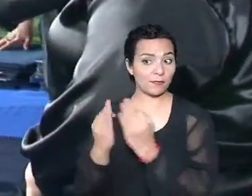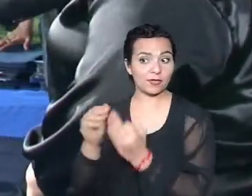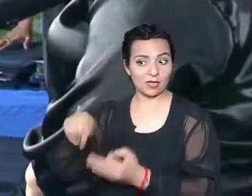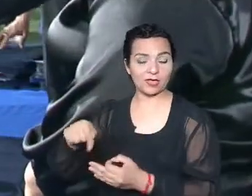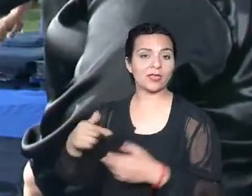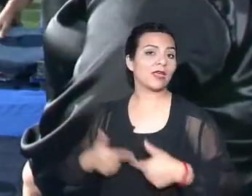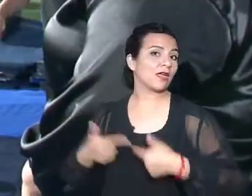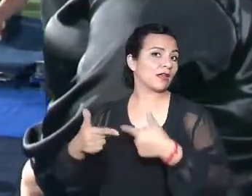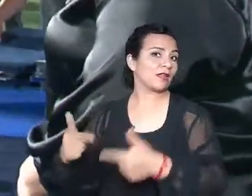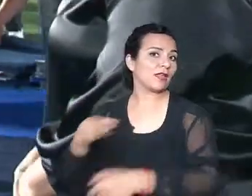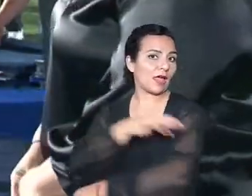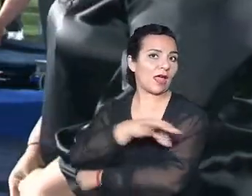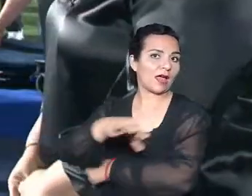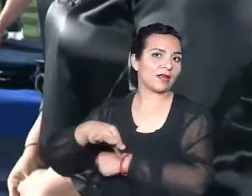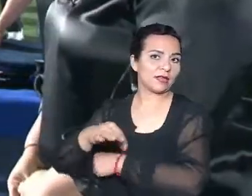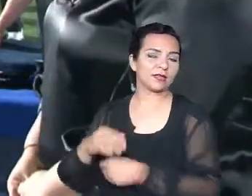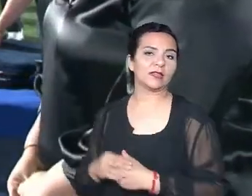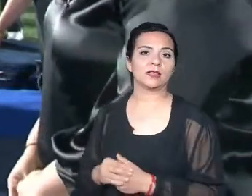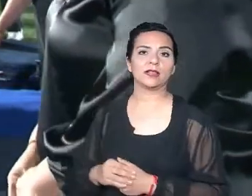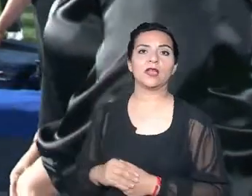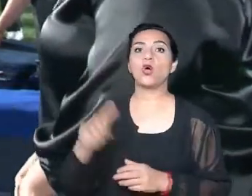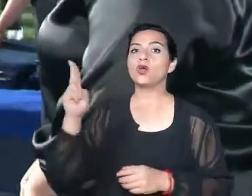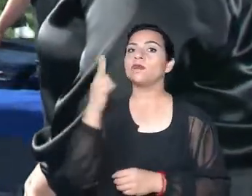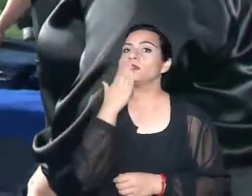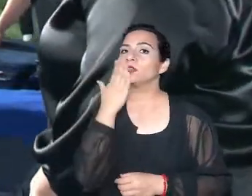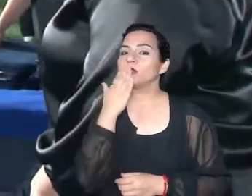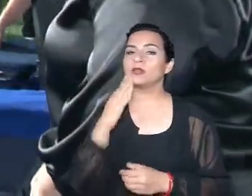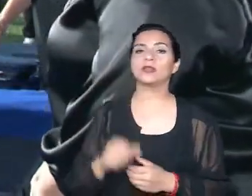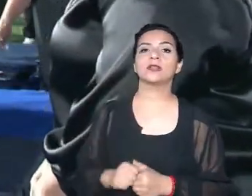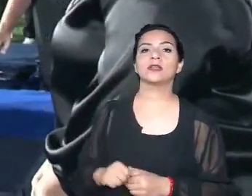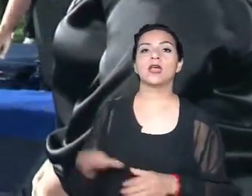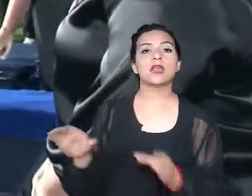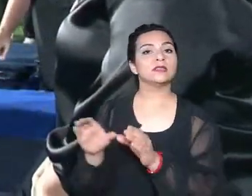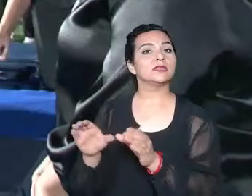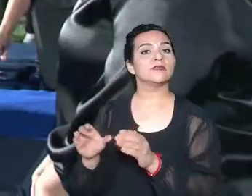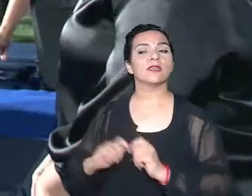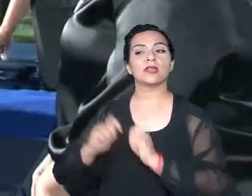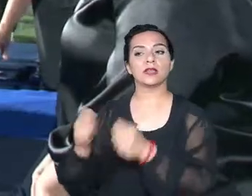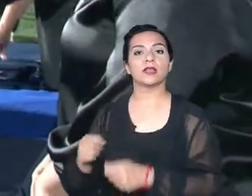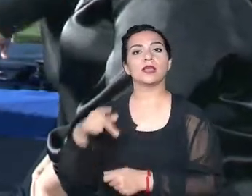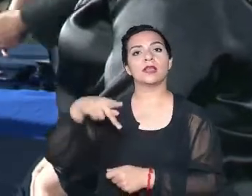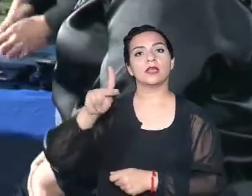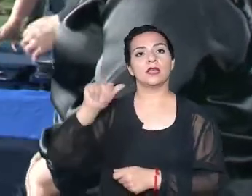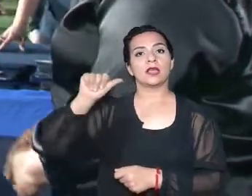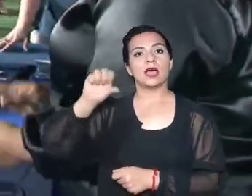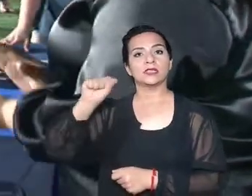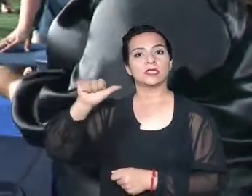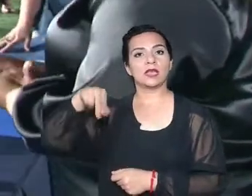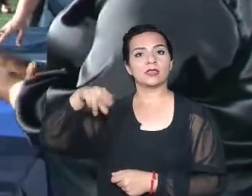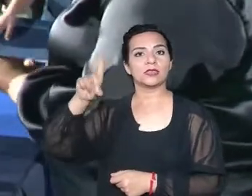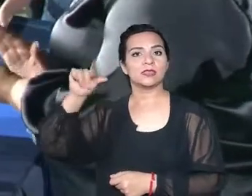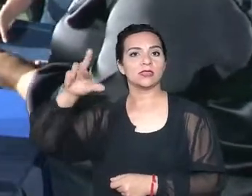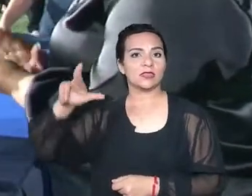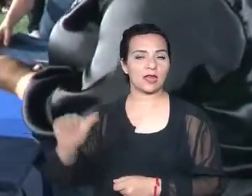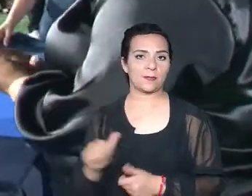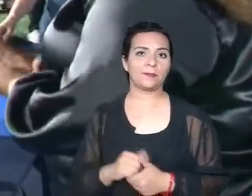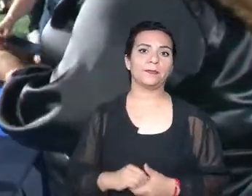esta generación de arquitectas y arquitectos de la Universidad de Sonora, recibe su reconocimiento Cassandra Ivet López